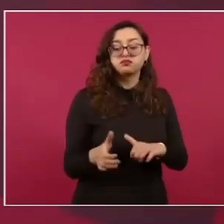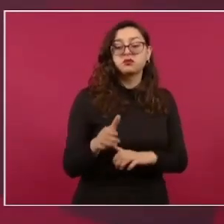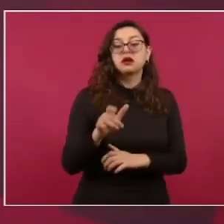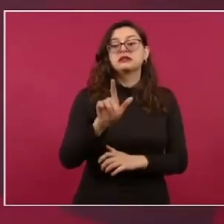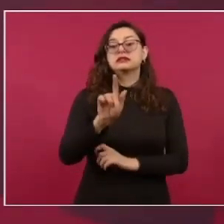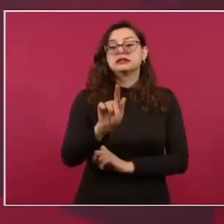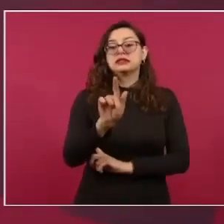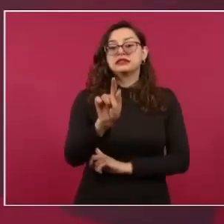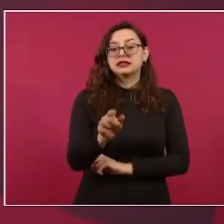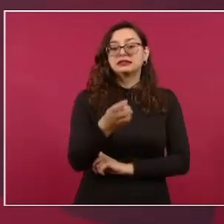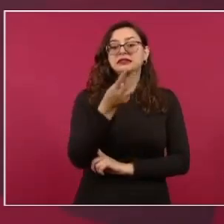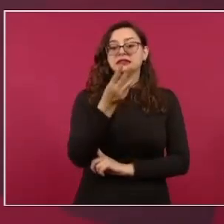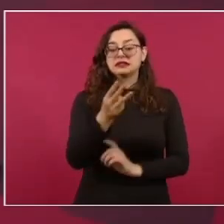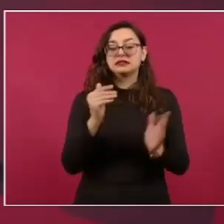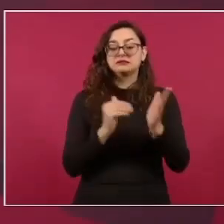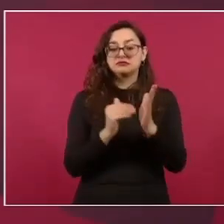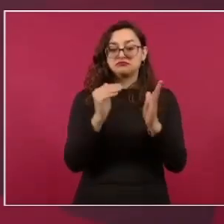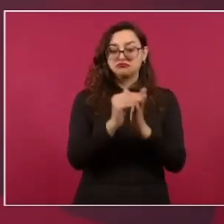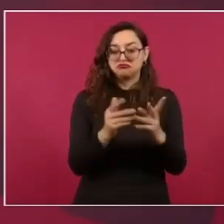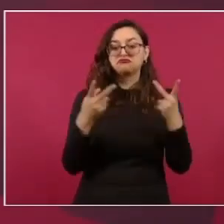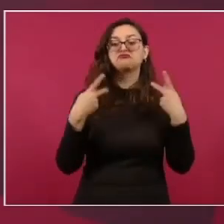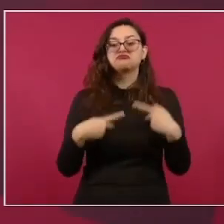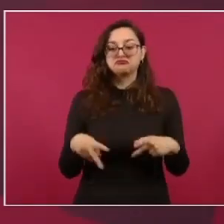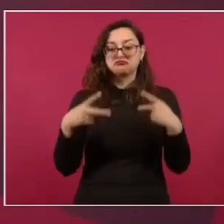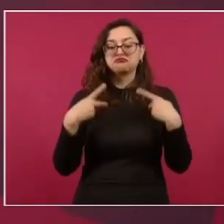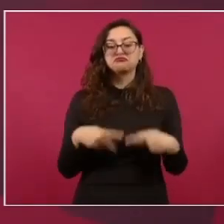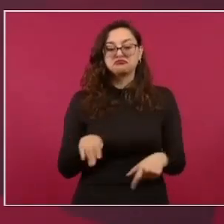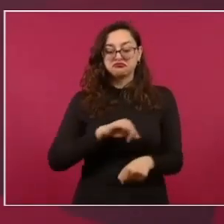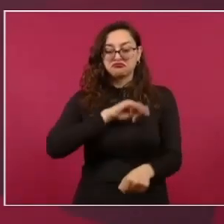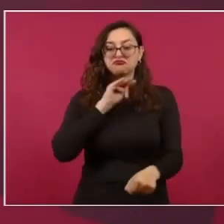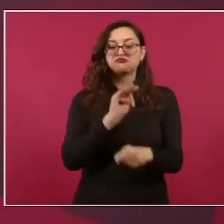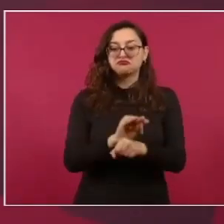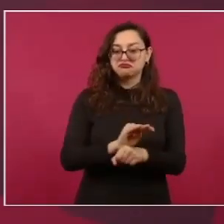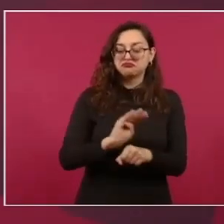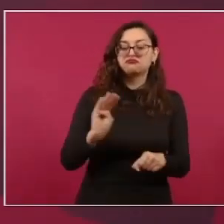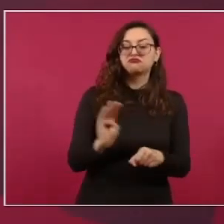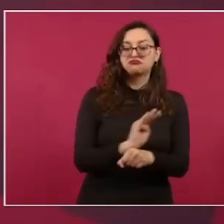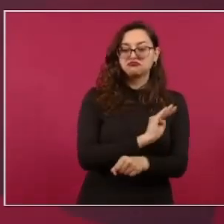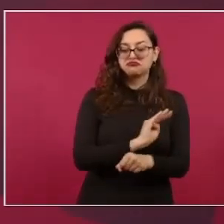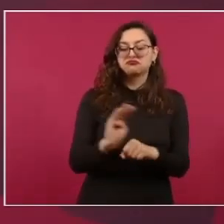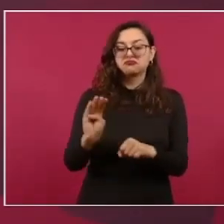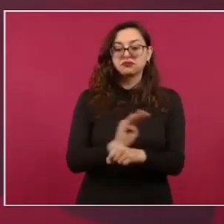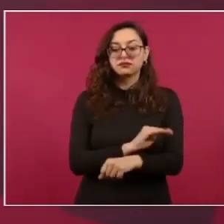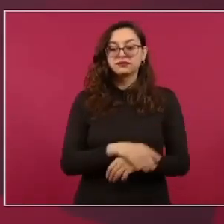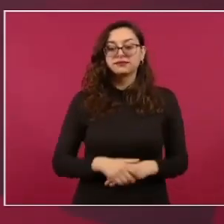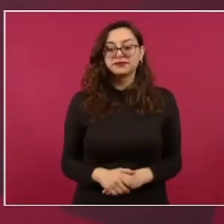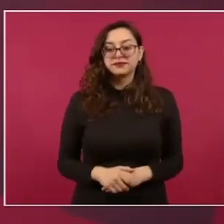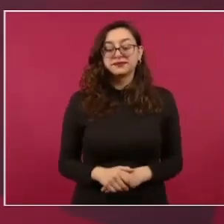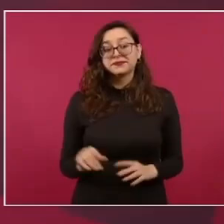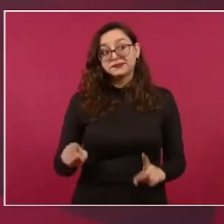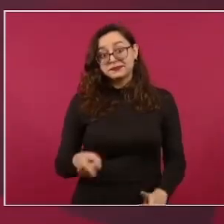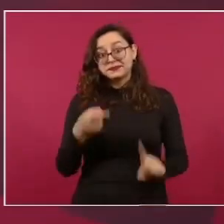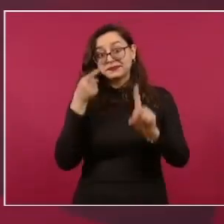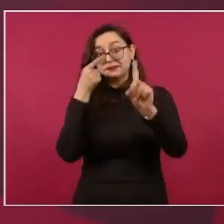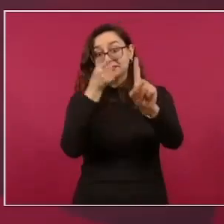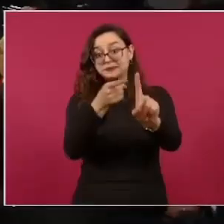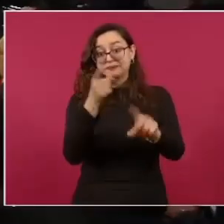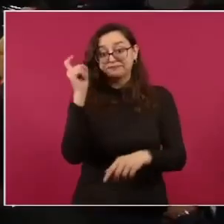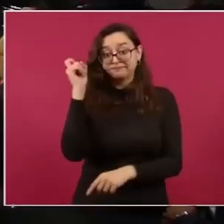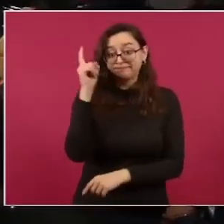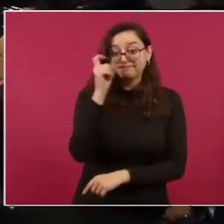73 millones de derechohabientes. Por supuesto, tenemos desafíos. La